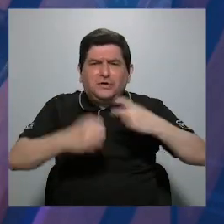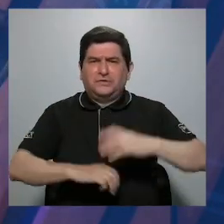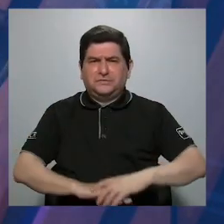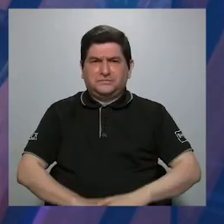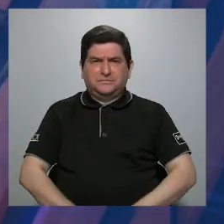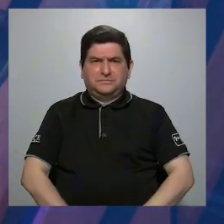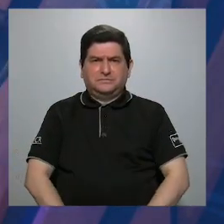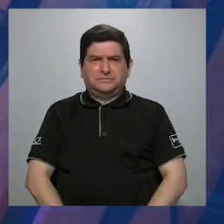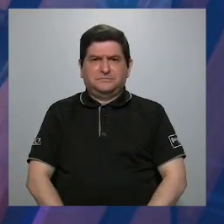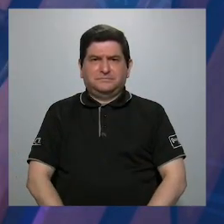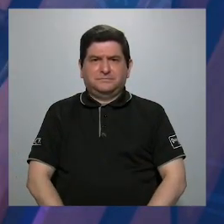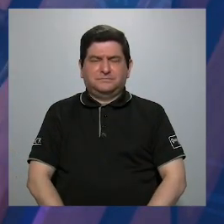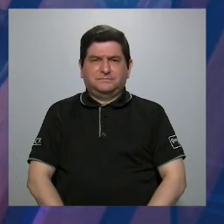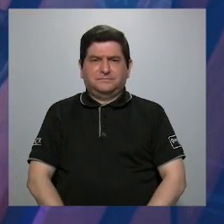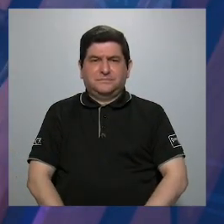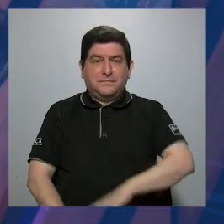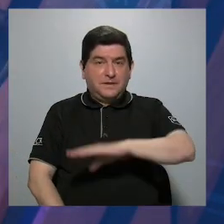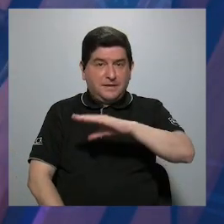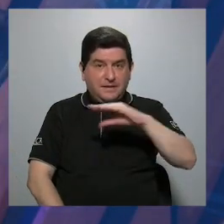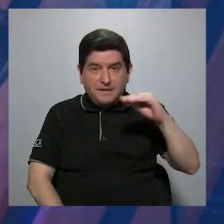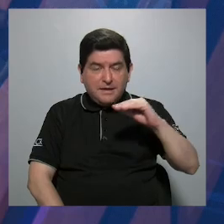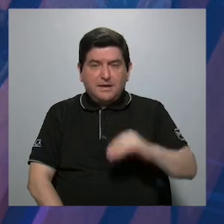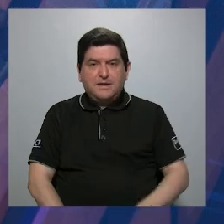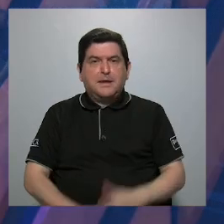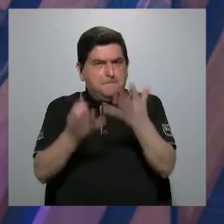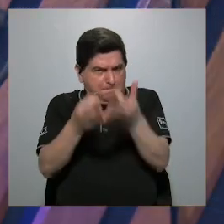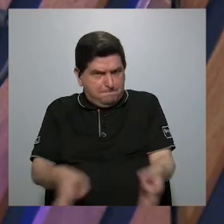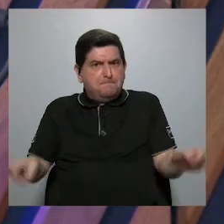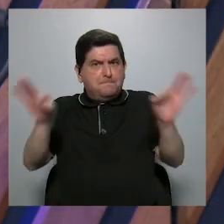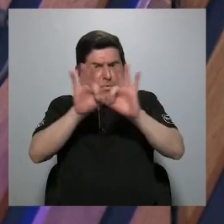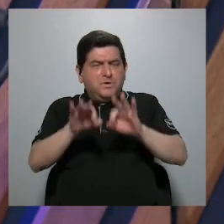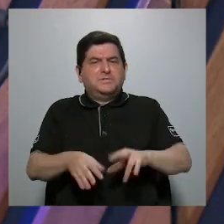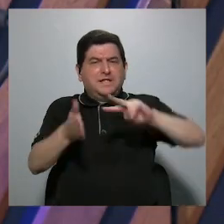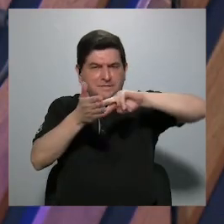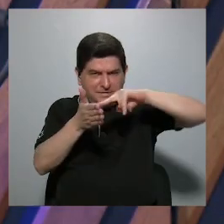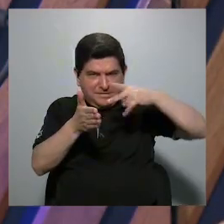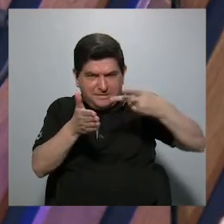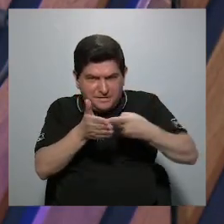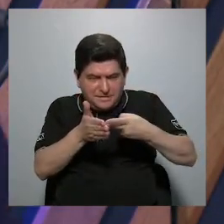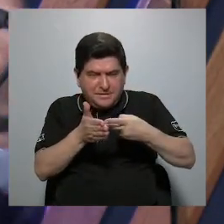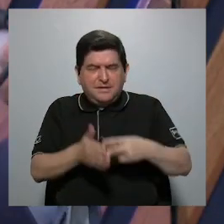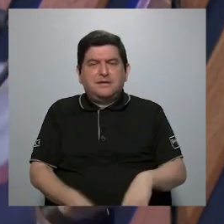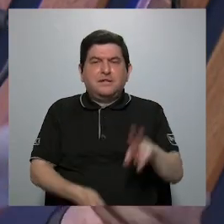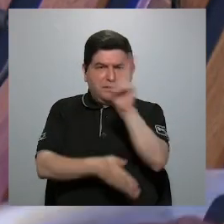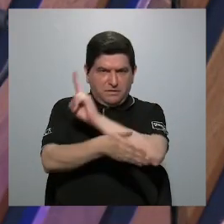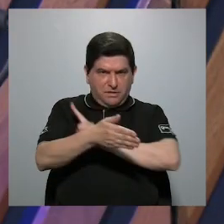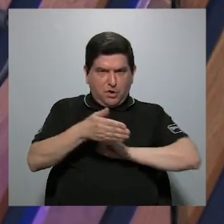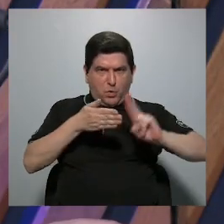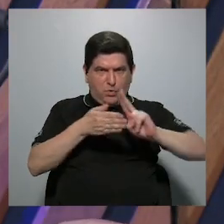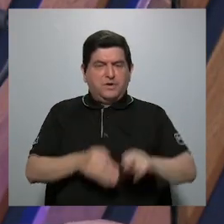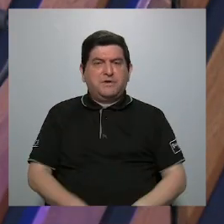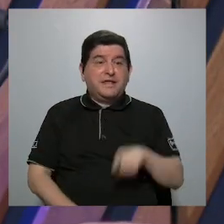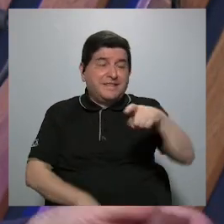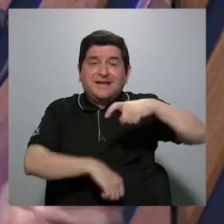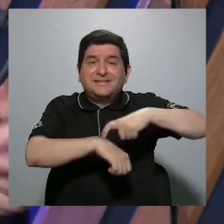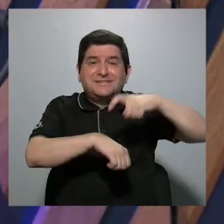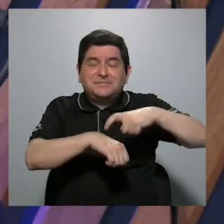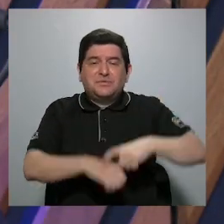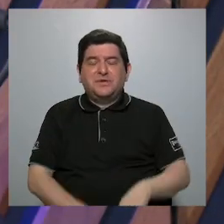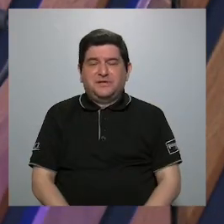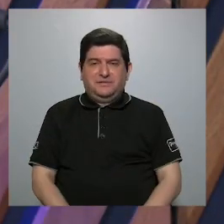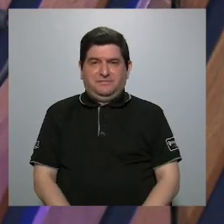mal. Y un punto que es fundamental en su concepción de universidad en